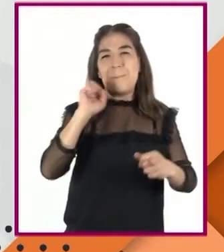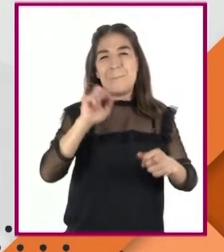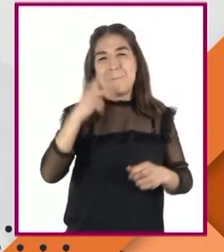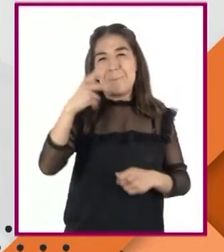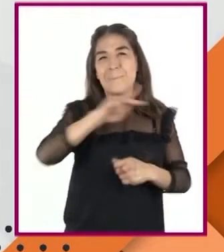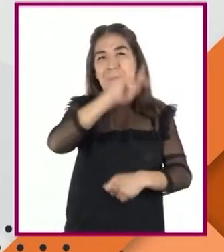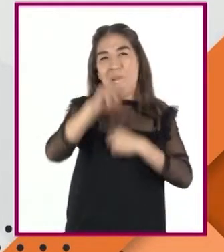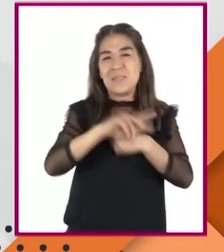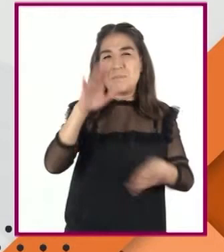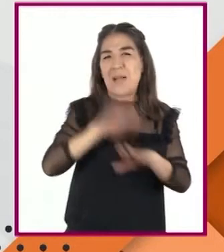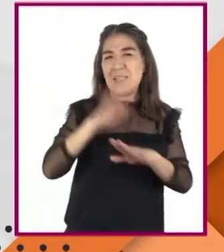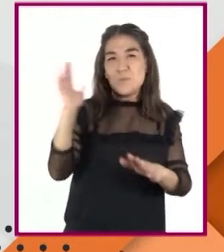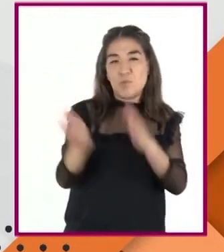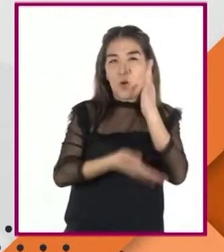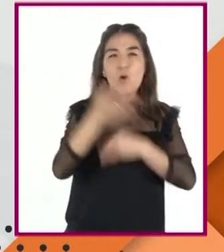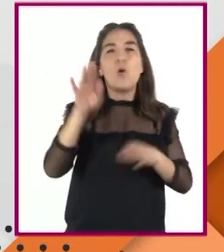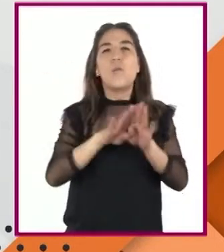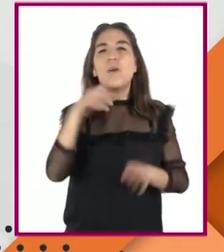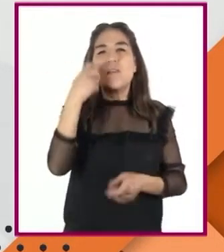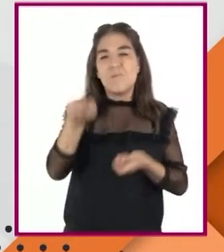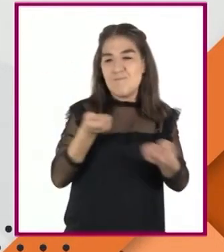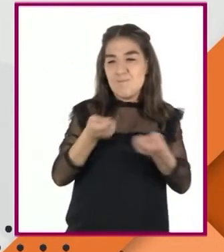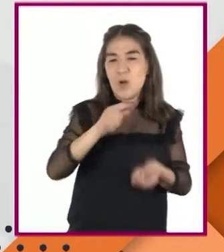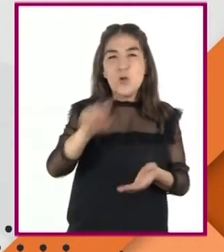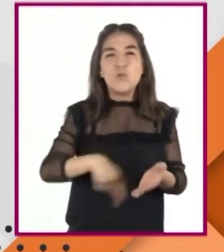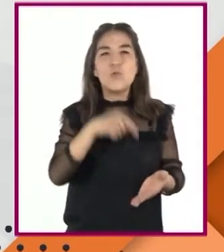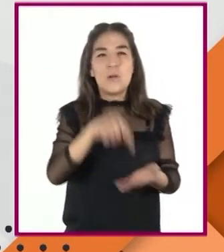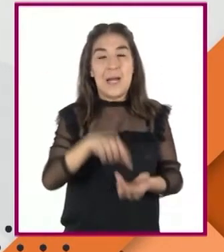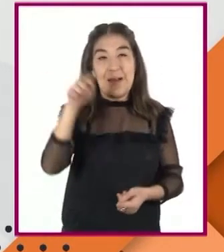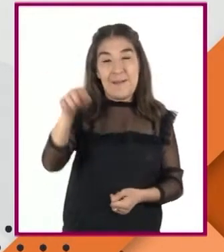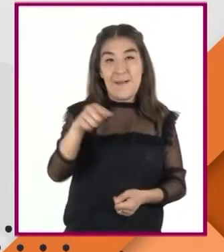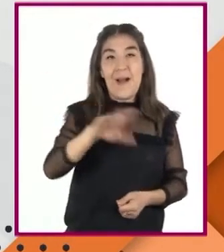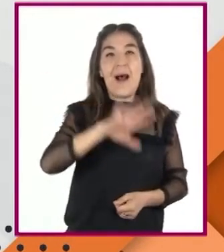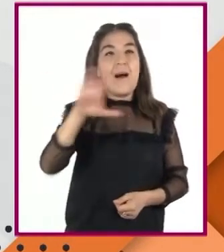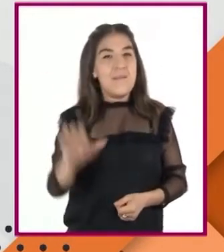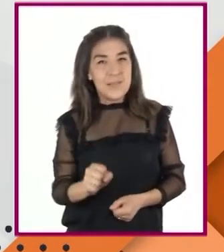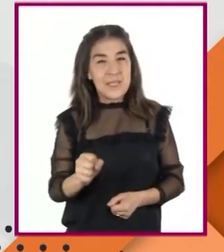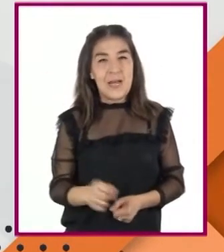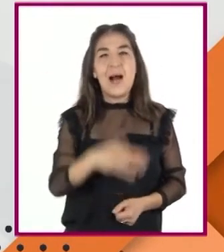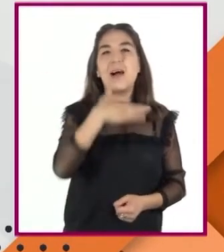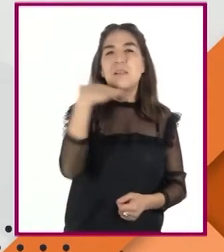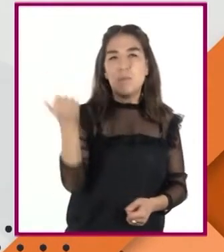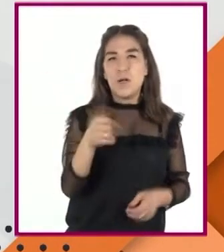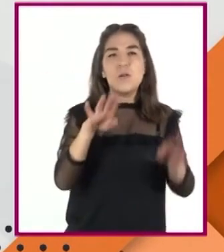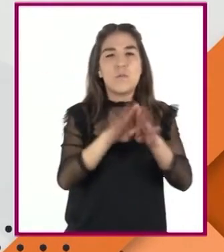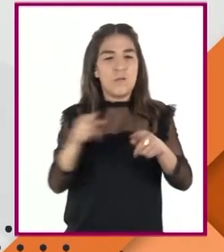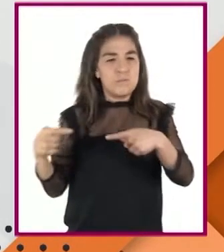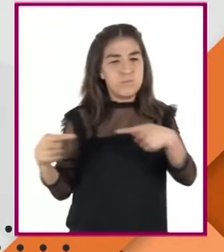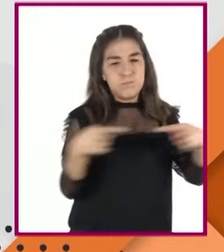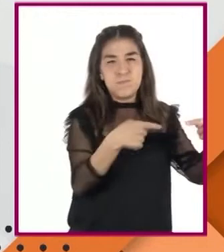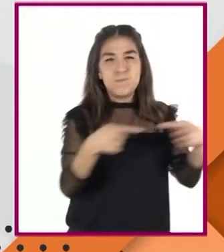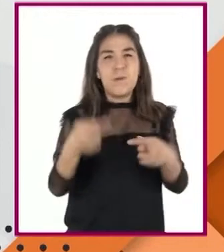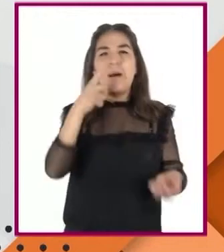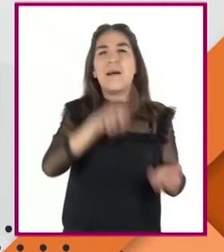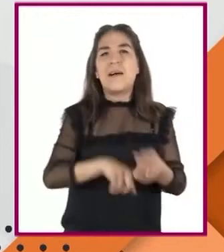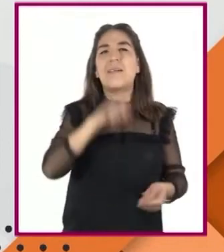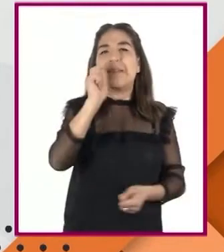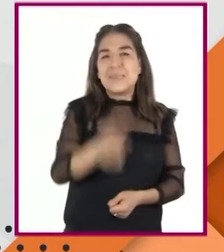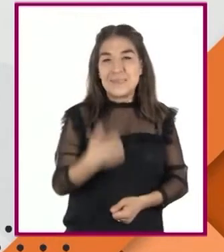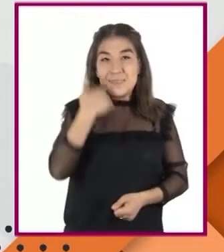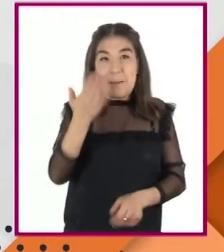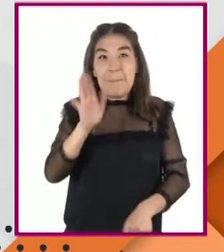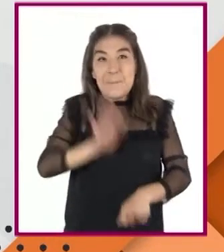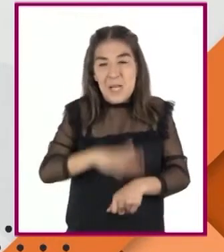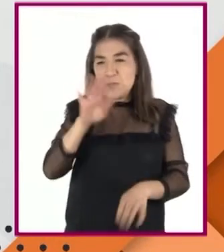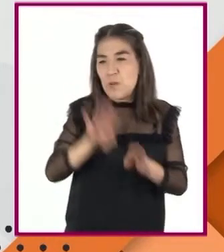afianzar el control de sus colonias. En África, Alemania, la nueva potencia industrializada, en su intención de adquirir